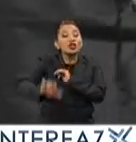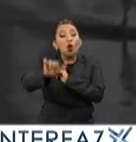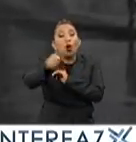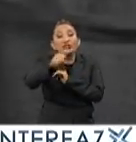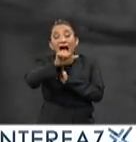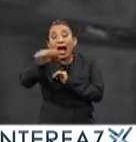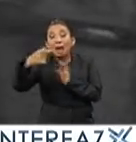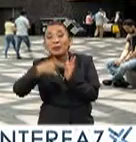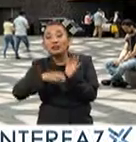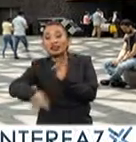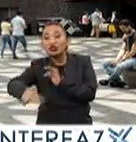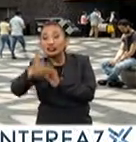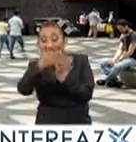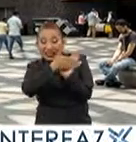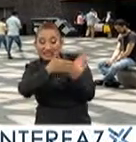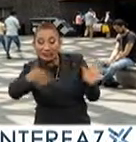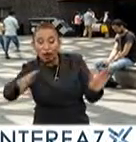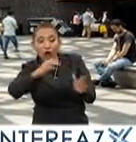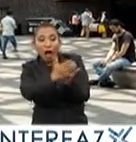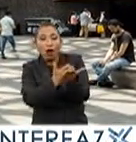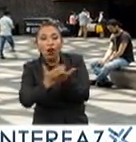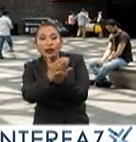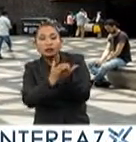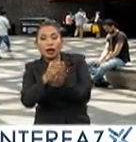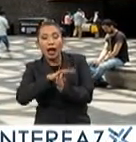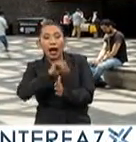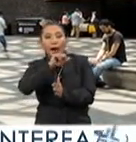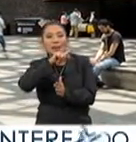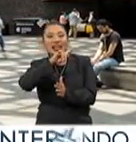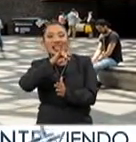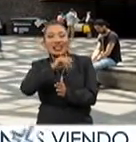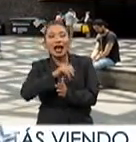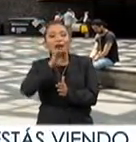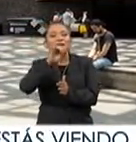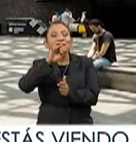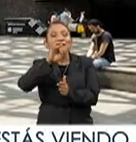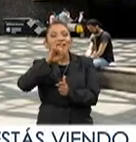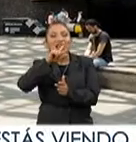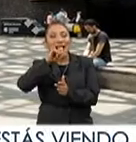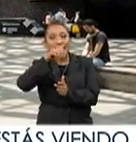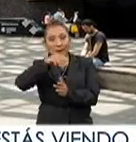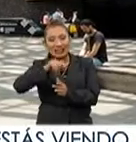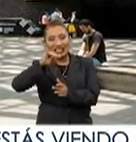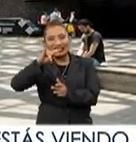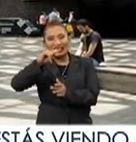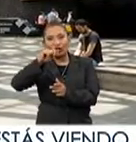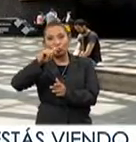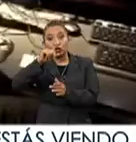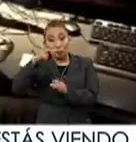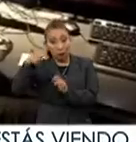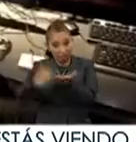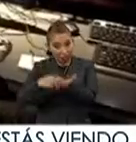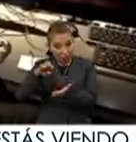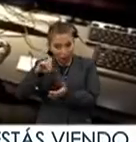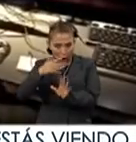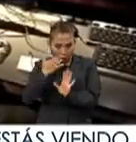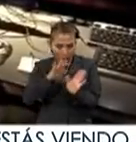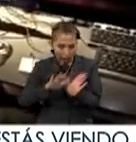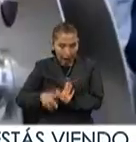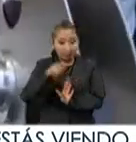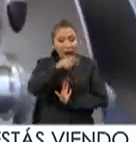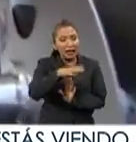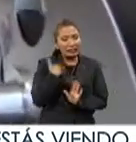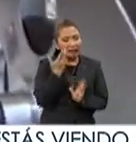1911 a 1913 y es una colección del American Film Institute, aunque no está directamente en la Cineteca. La tecnología